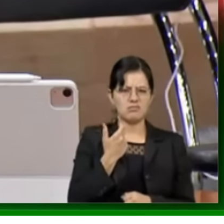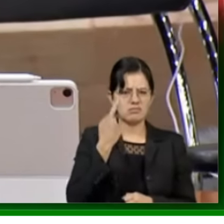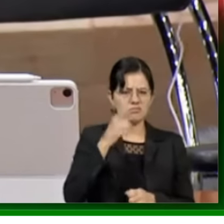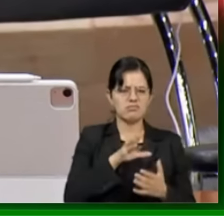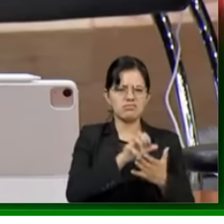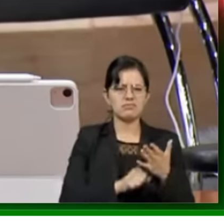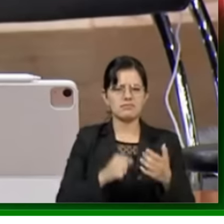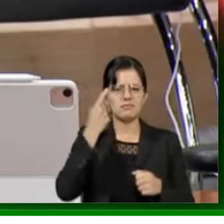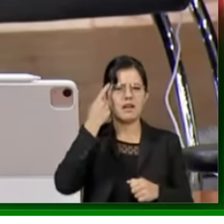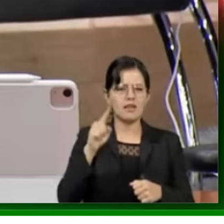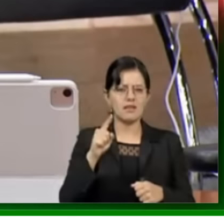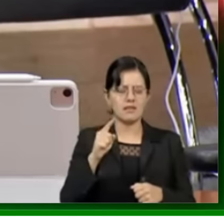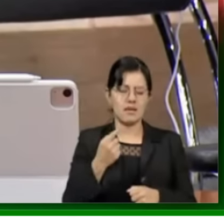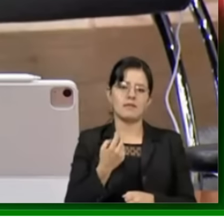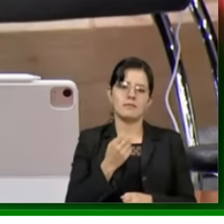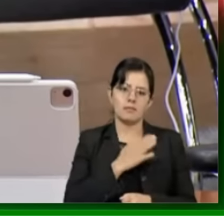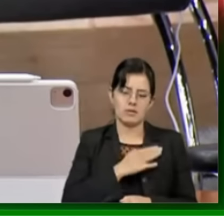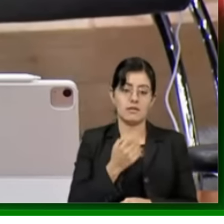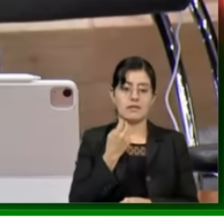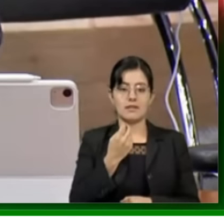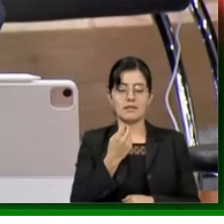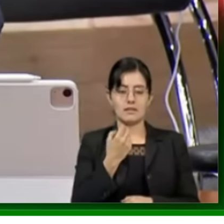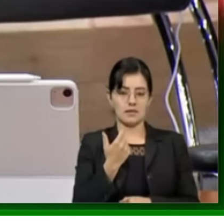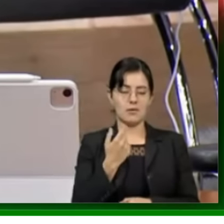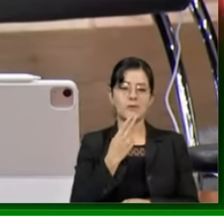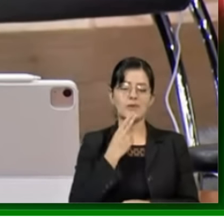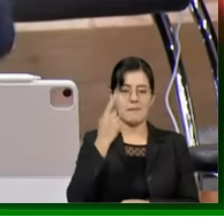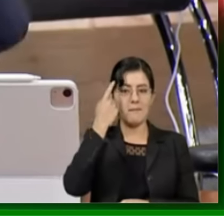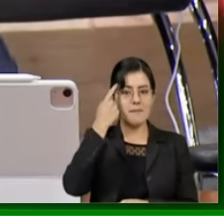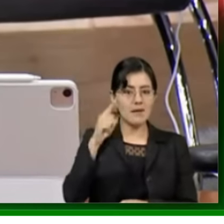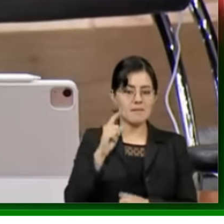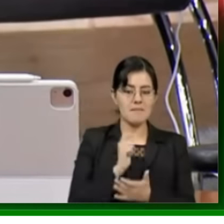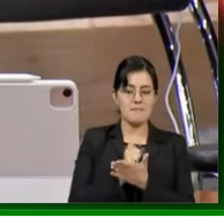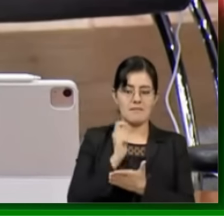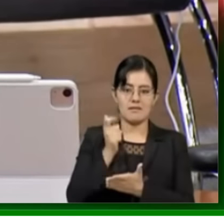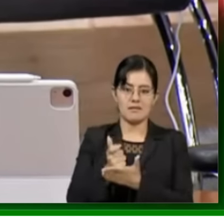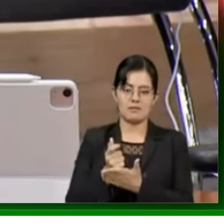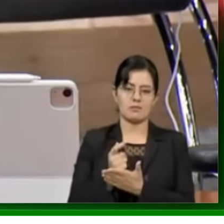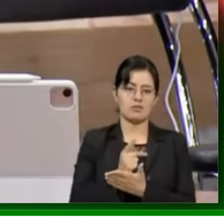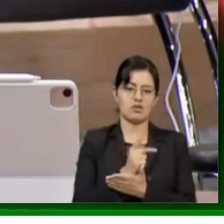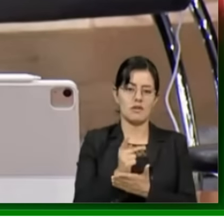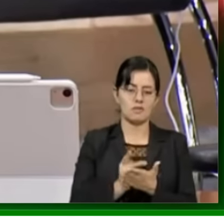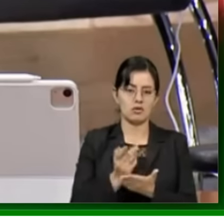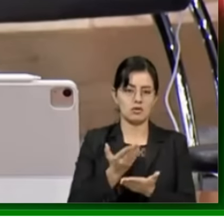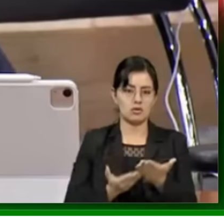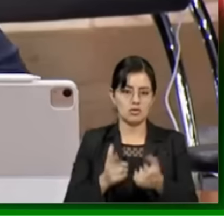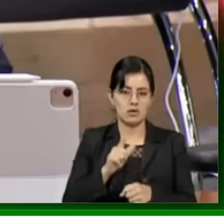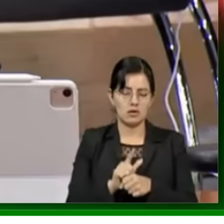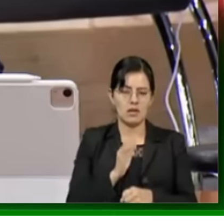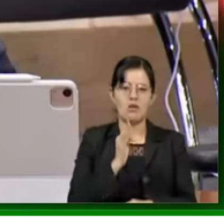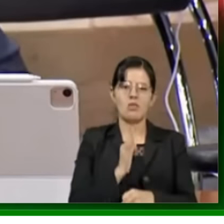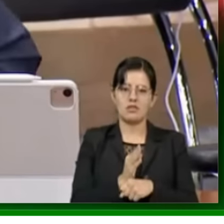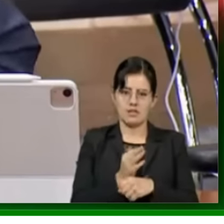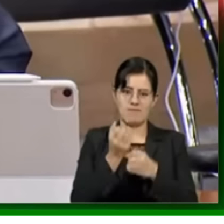Bueno ese dinero se usa para pagar los programas sociales que ustedes están